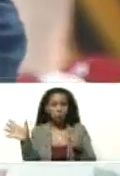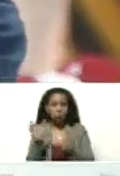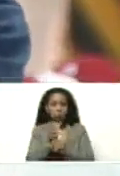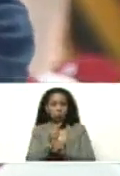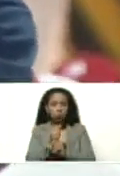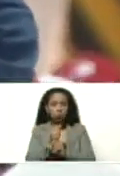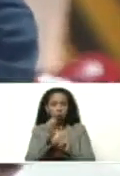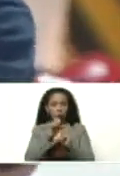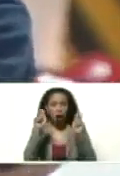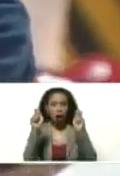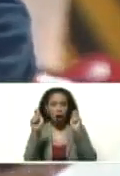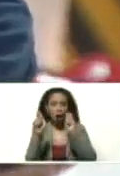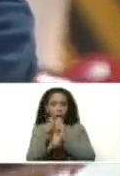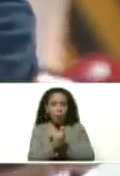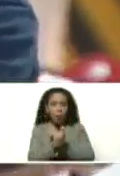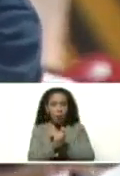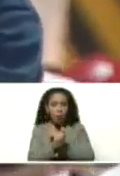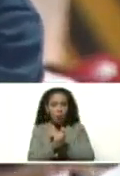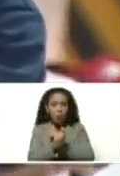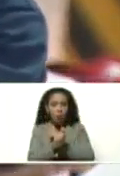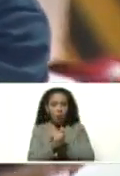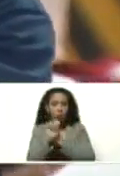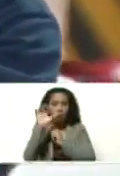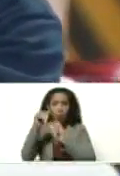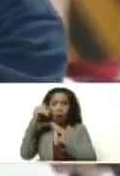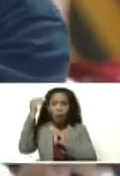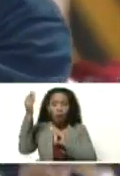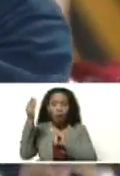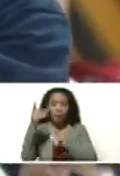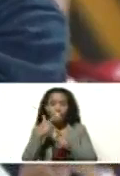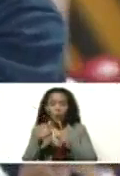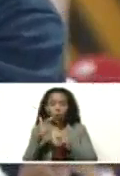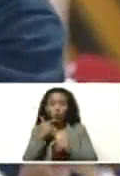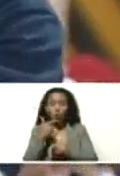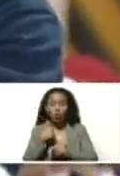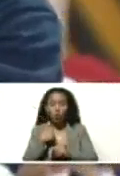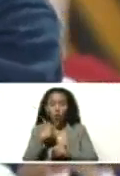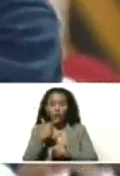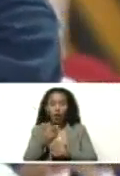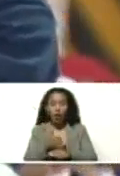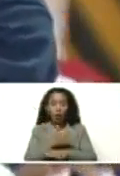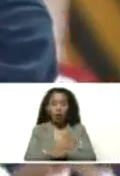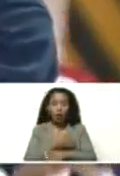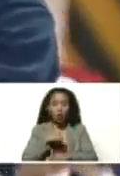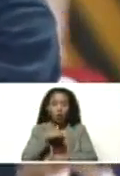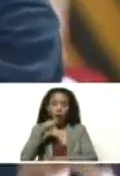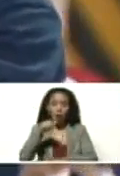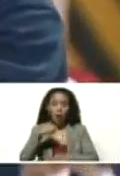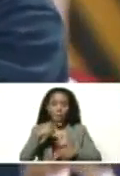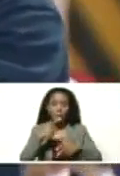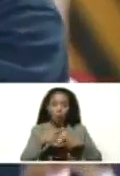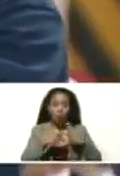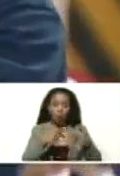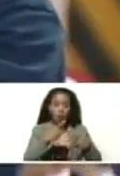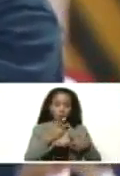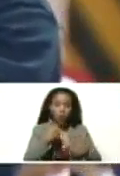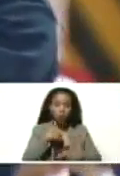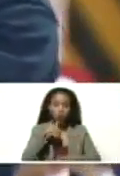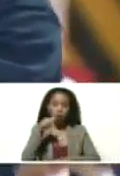la sustitución de importaciones, pues. Pero, como dije anteriormente, estamos en proceso,